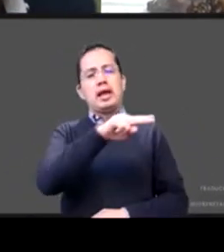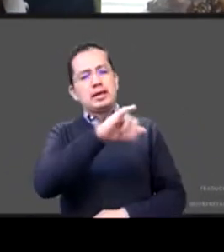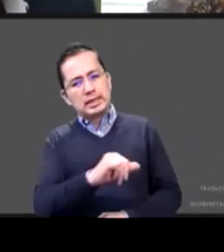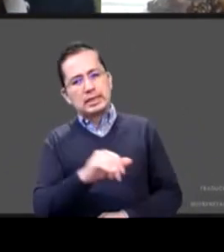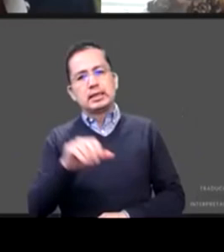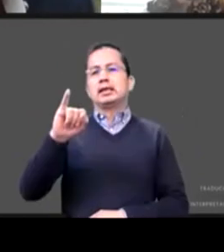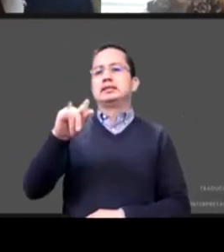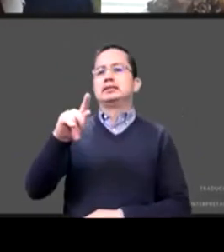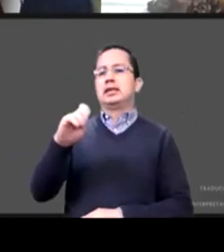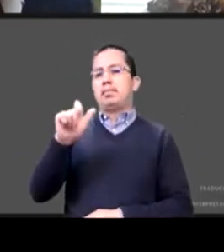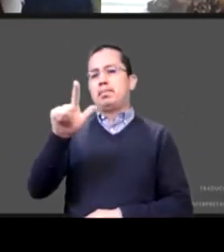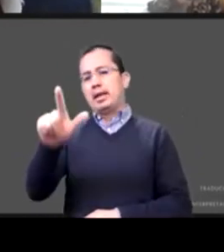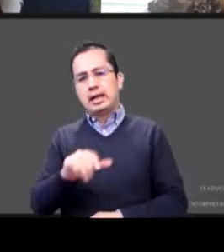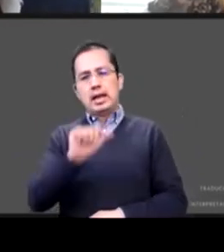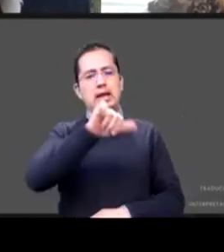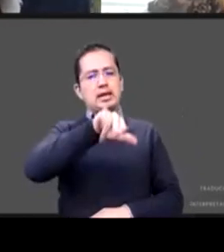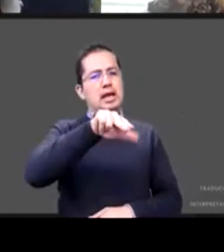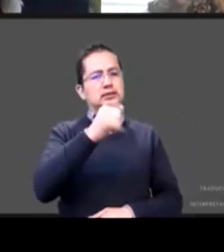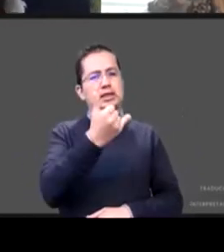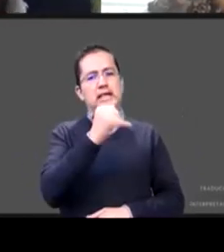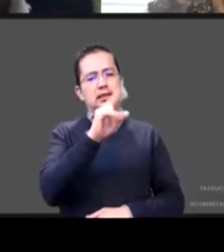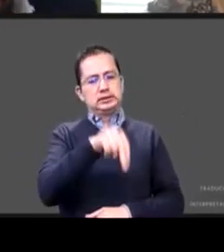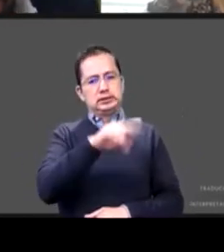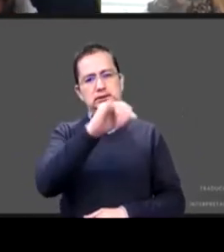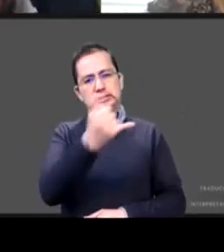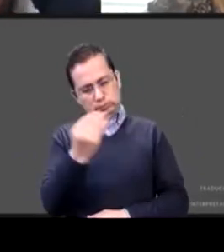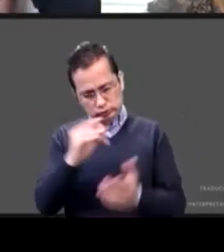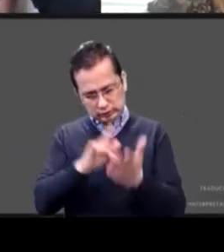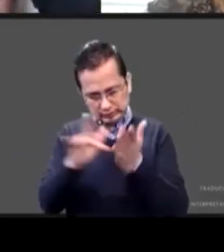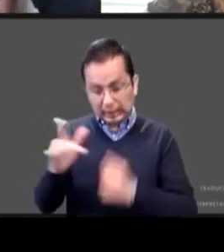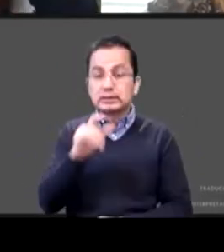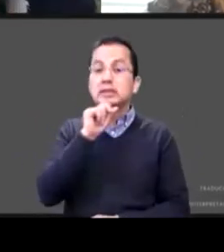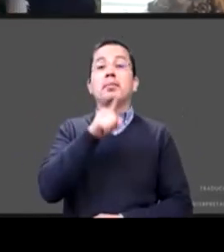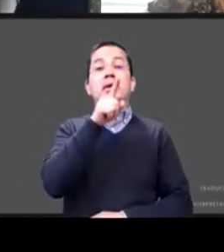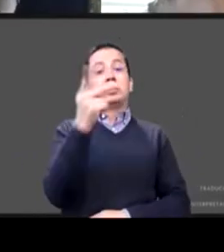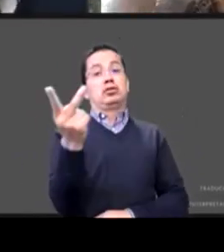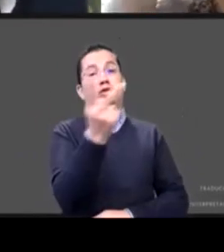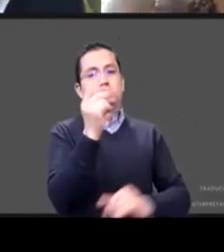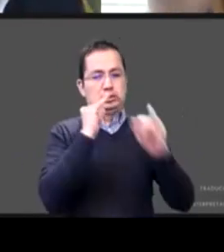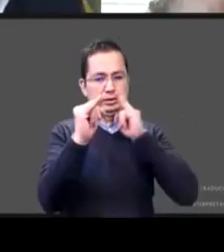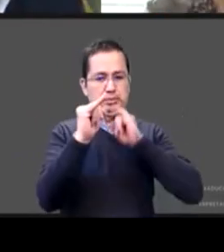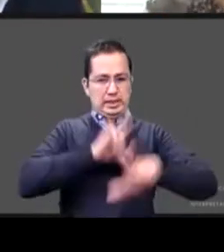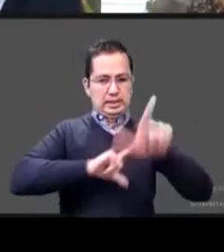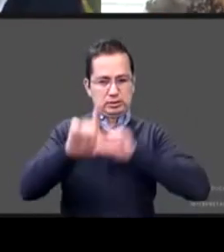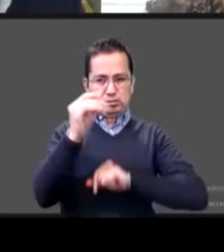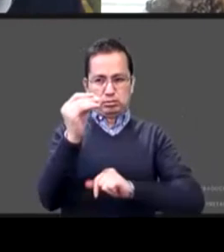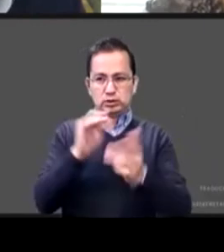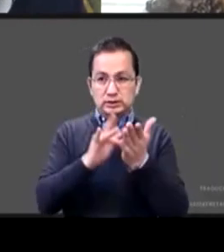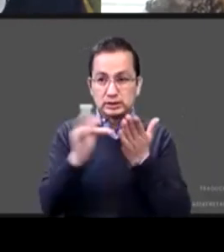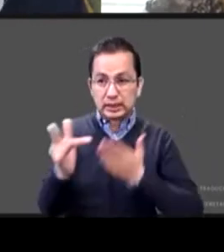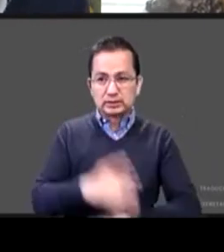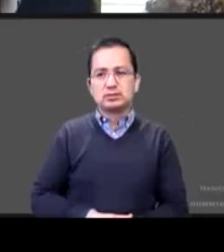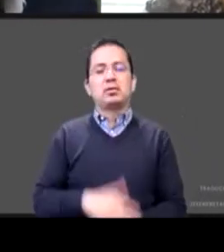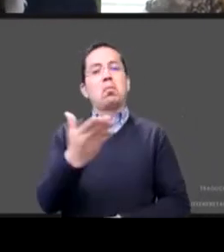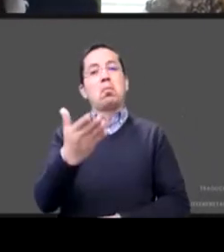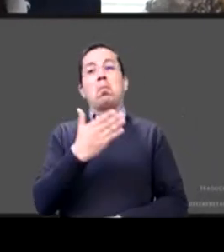verlas y encontrarnos. A nuestros intérpretes de señas, muchas gracias. Buenas tardes